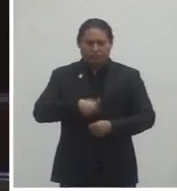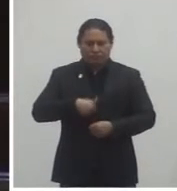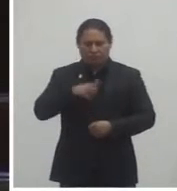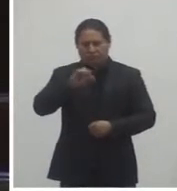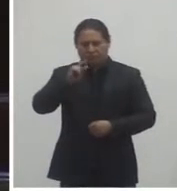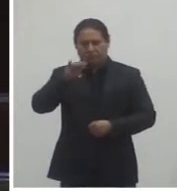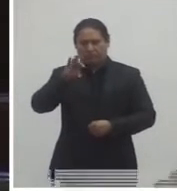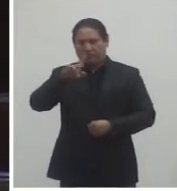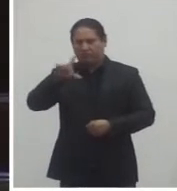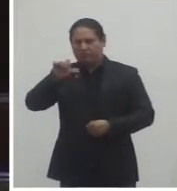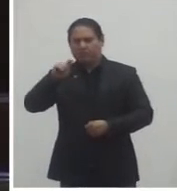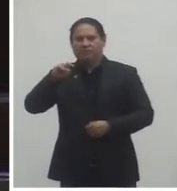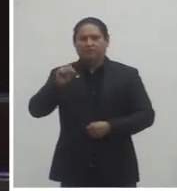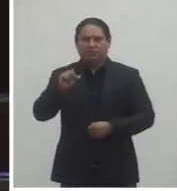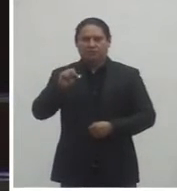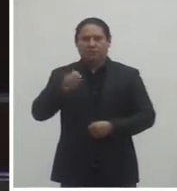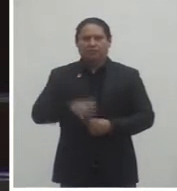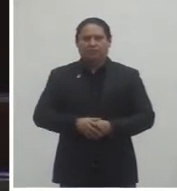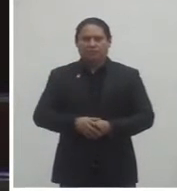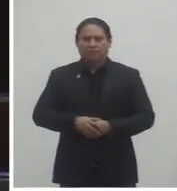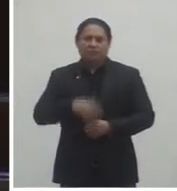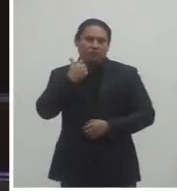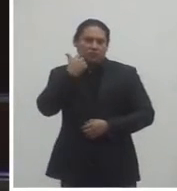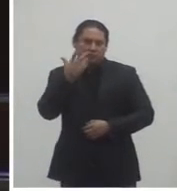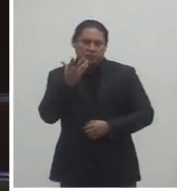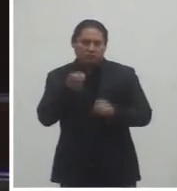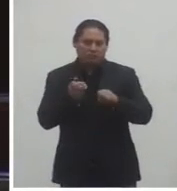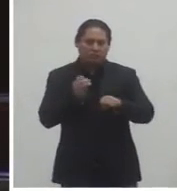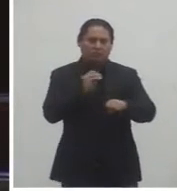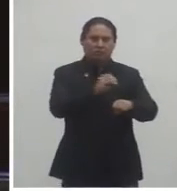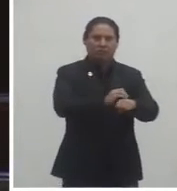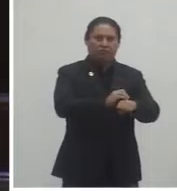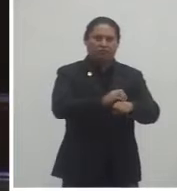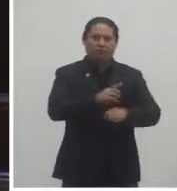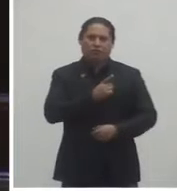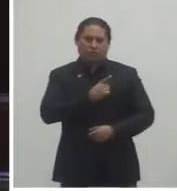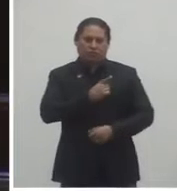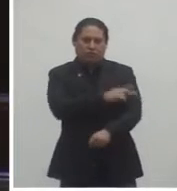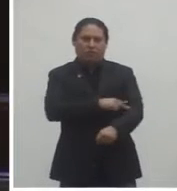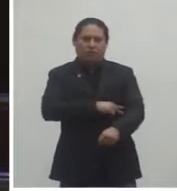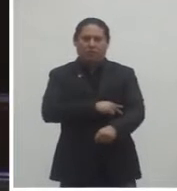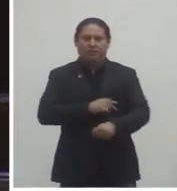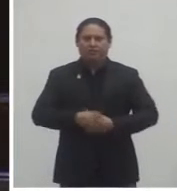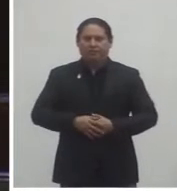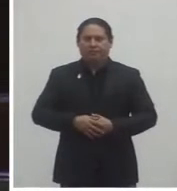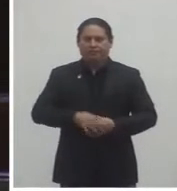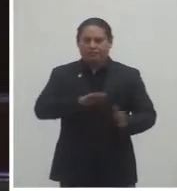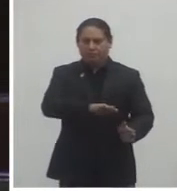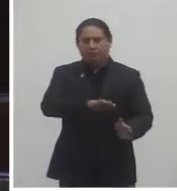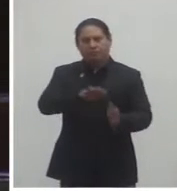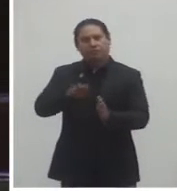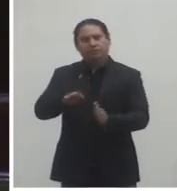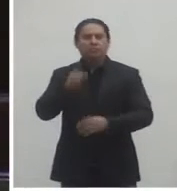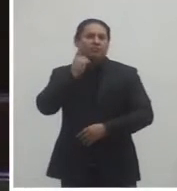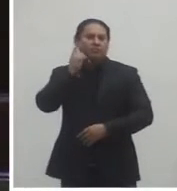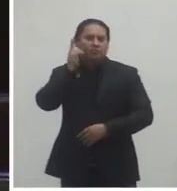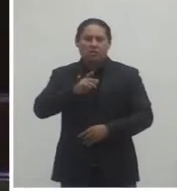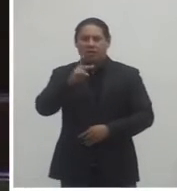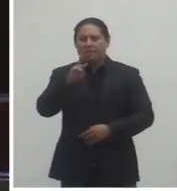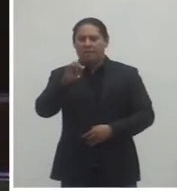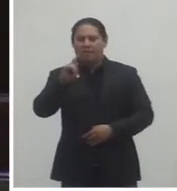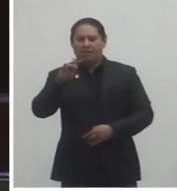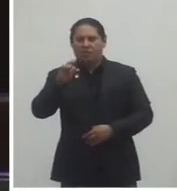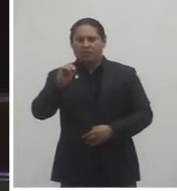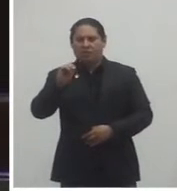Rosario Castellanos, por lo que es su intención formar parte de ella como vocal. Por otra parte, la diputada Petrona de